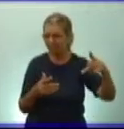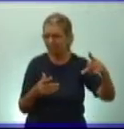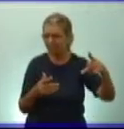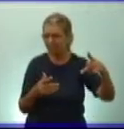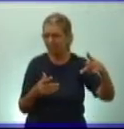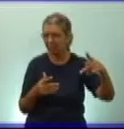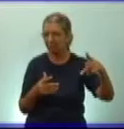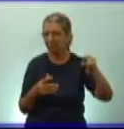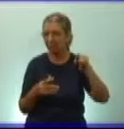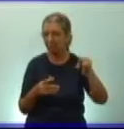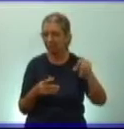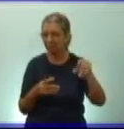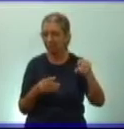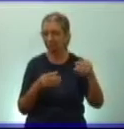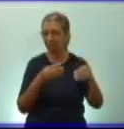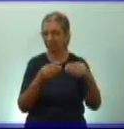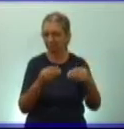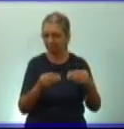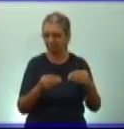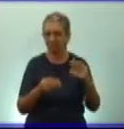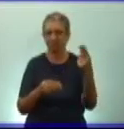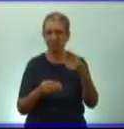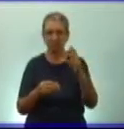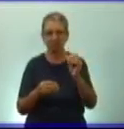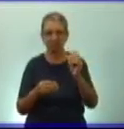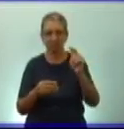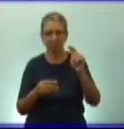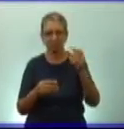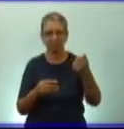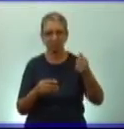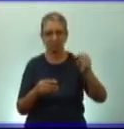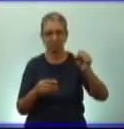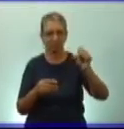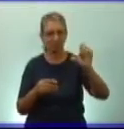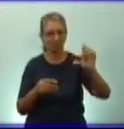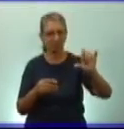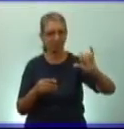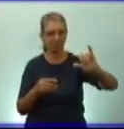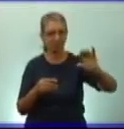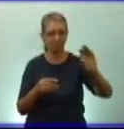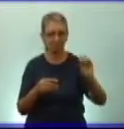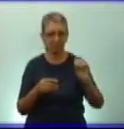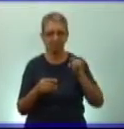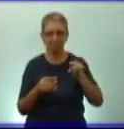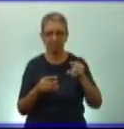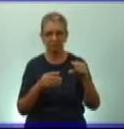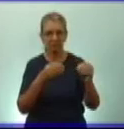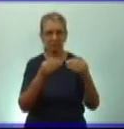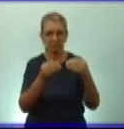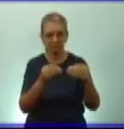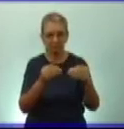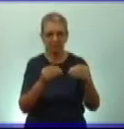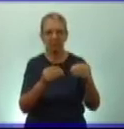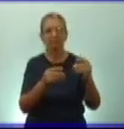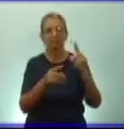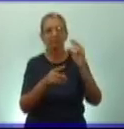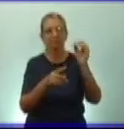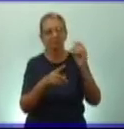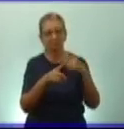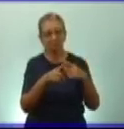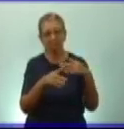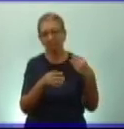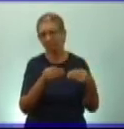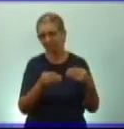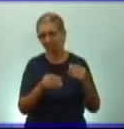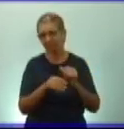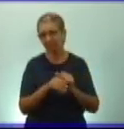del metal potasio. Por tanto, esta sustancia es compuesta y es un óxido metálico. Como vimos en los incisos